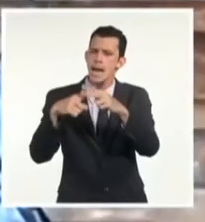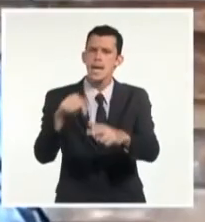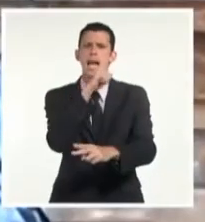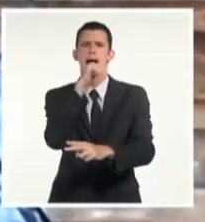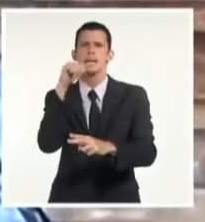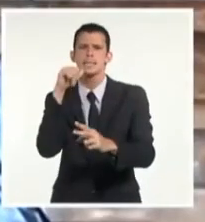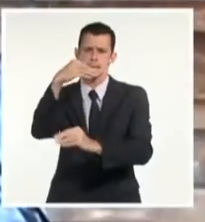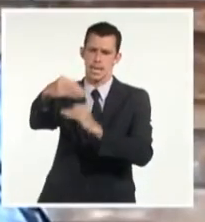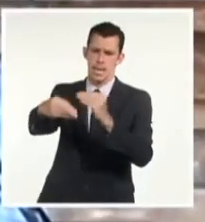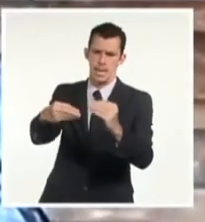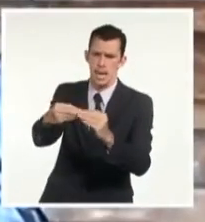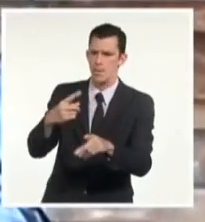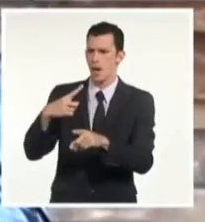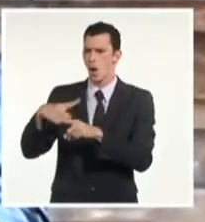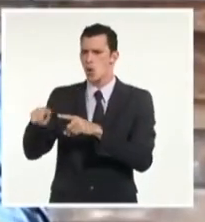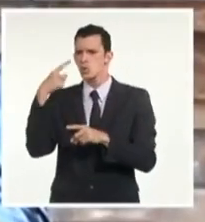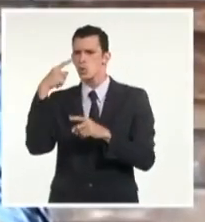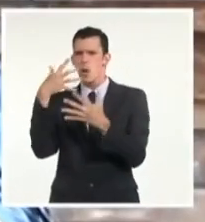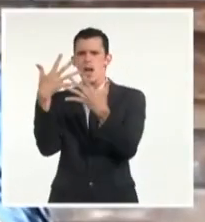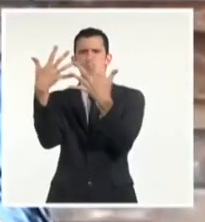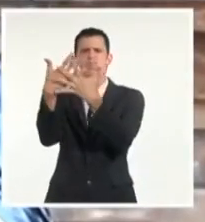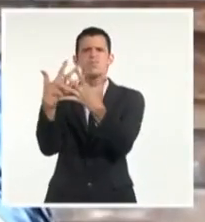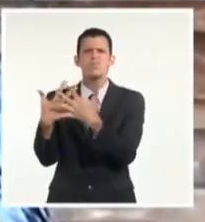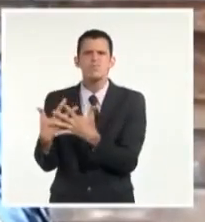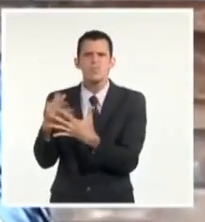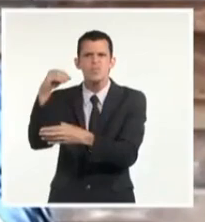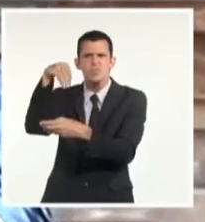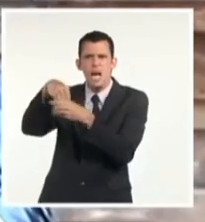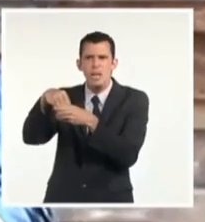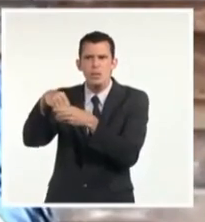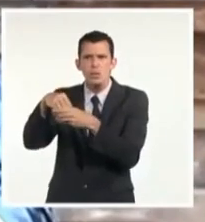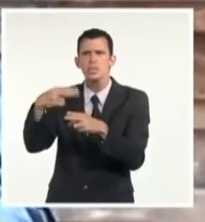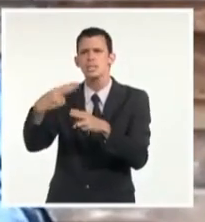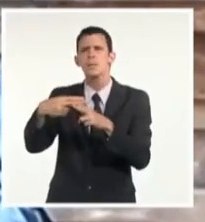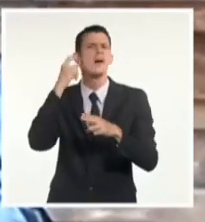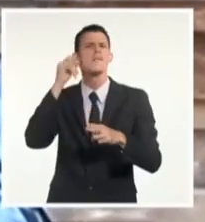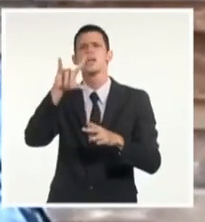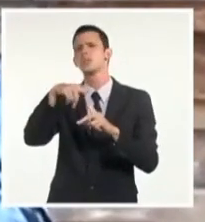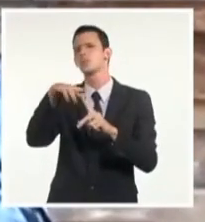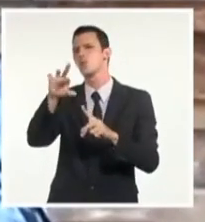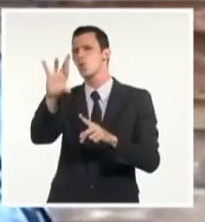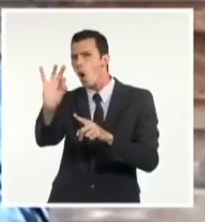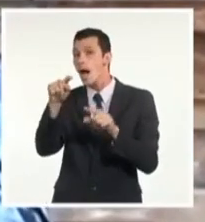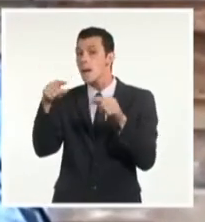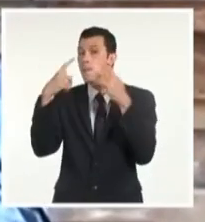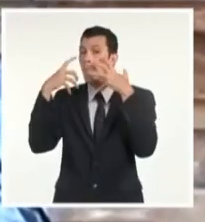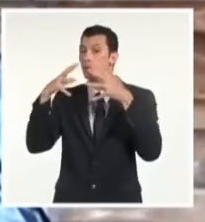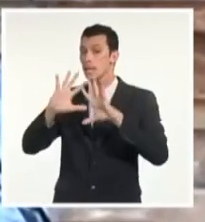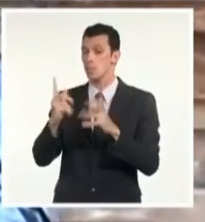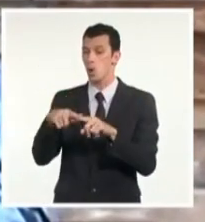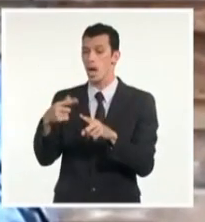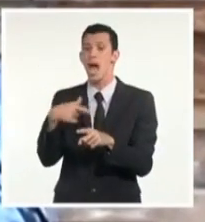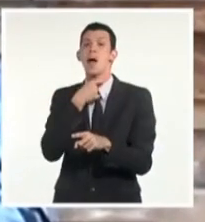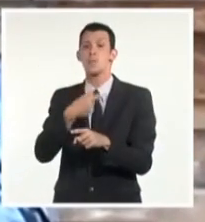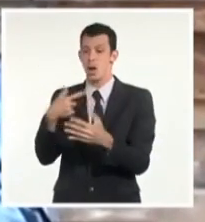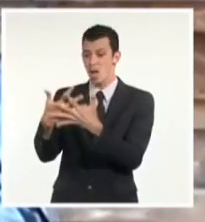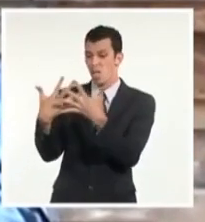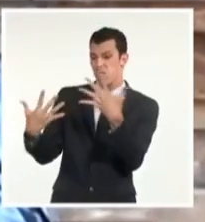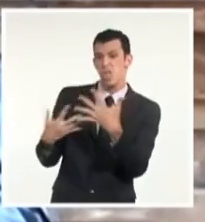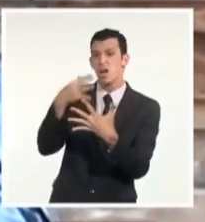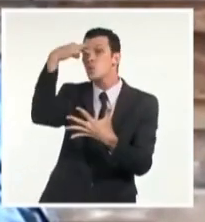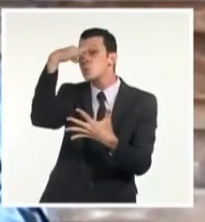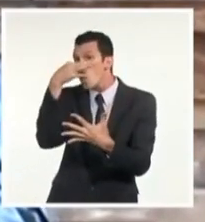bien, yo creo que nosotros mañana domingo pudiéramos estar ya haciendo